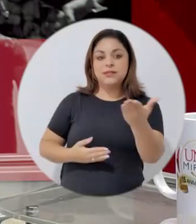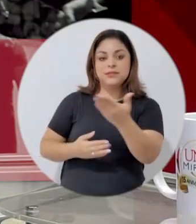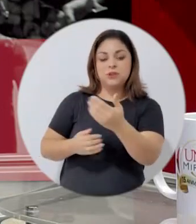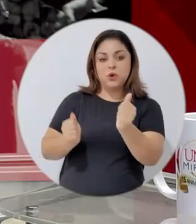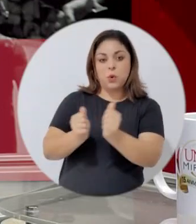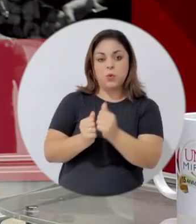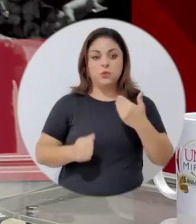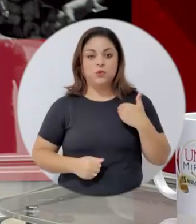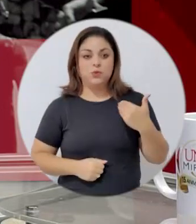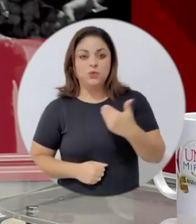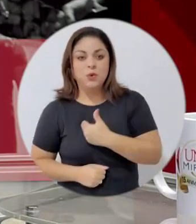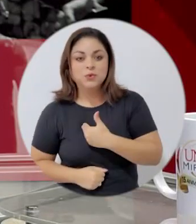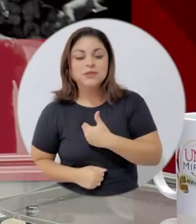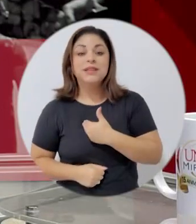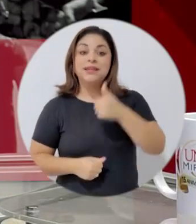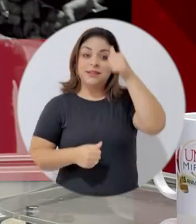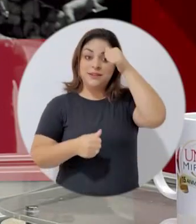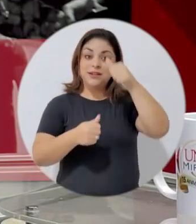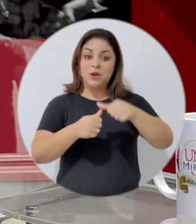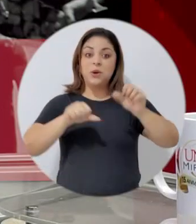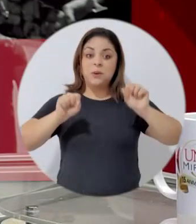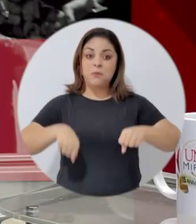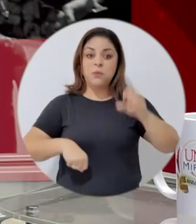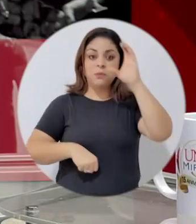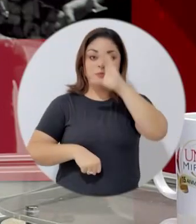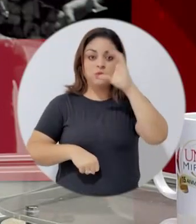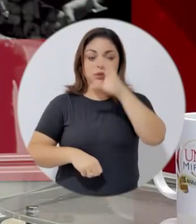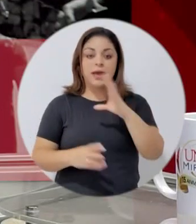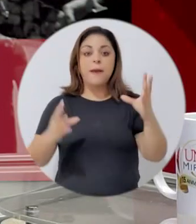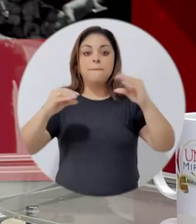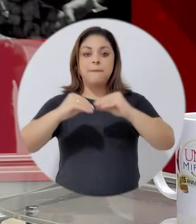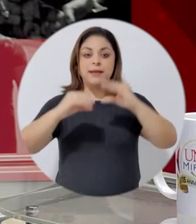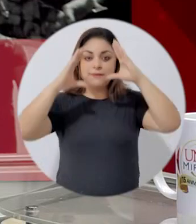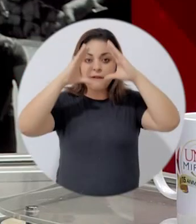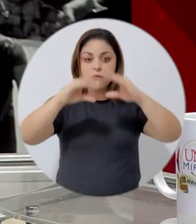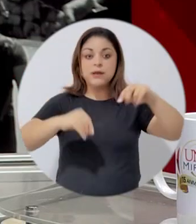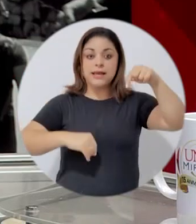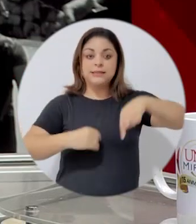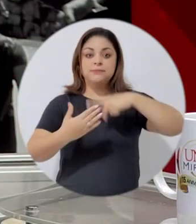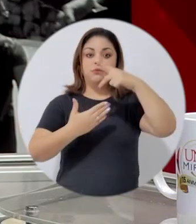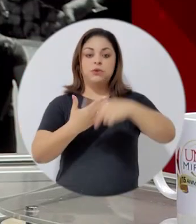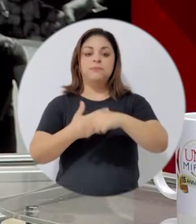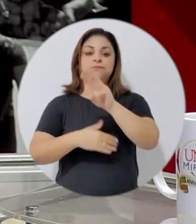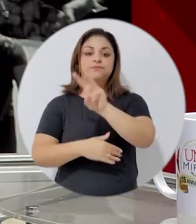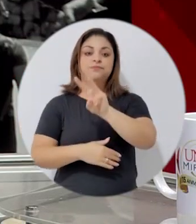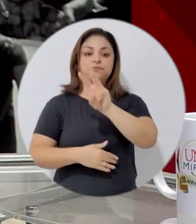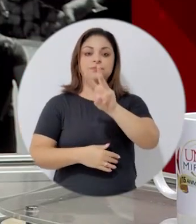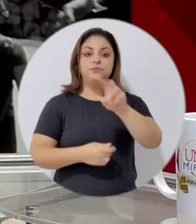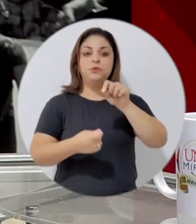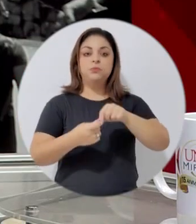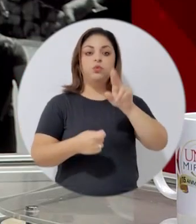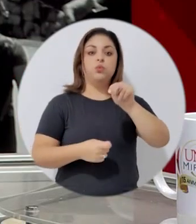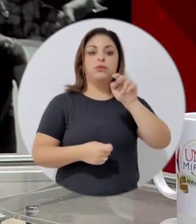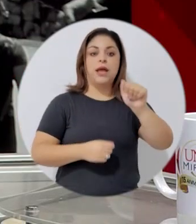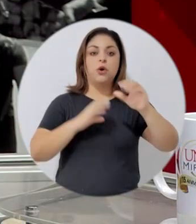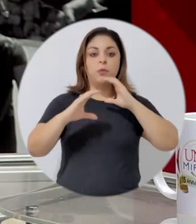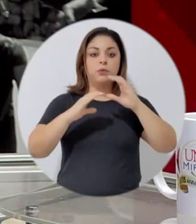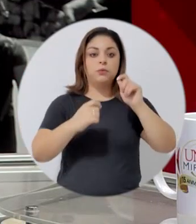estar con nosotros una vez más. Les recuerdo que puede buscar más información sobre este programa y otros en